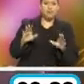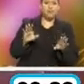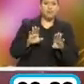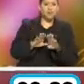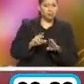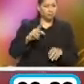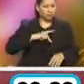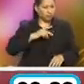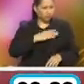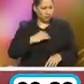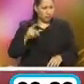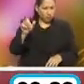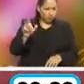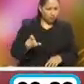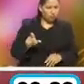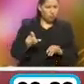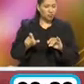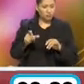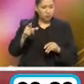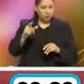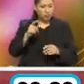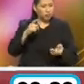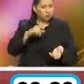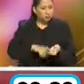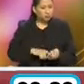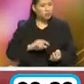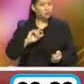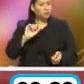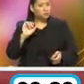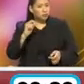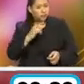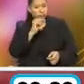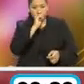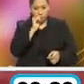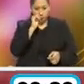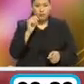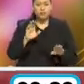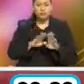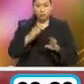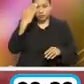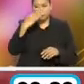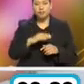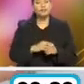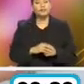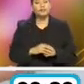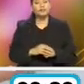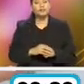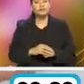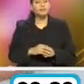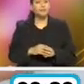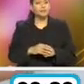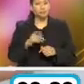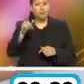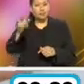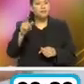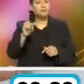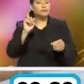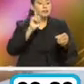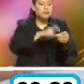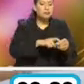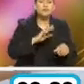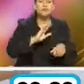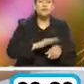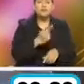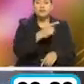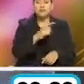si nuestros chavos están en contacto con sustancias, ¿no? ¿Cuál sería la causa principal por la que estén en contacto?